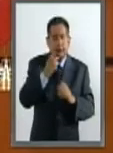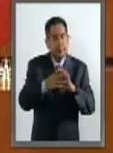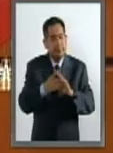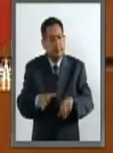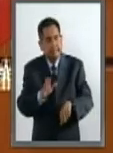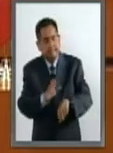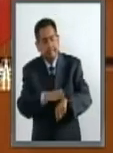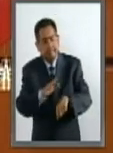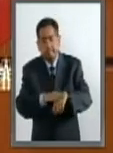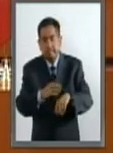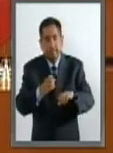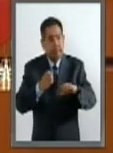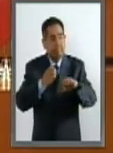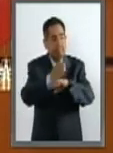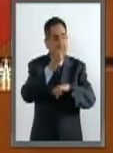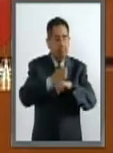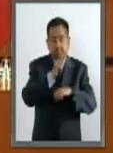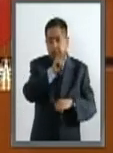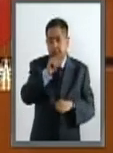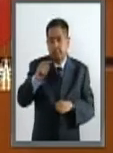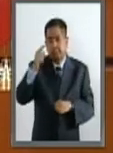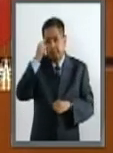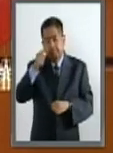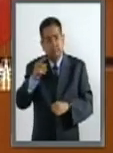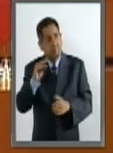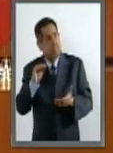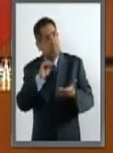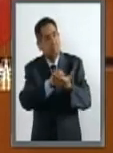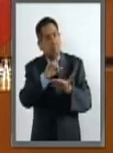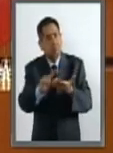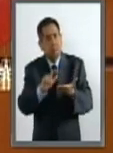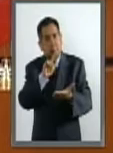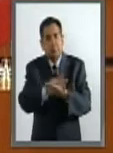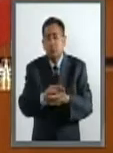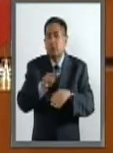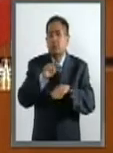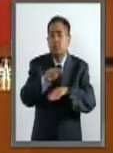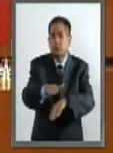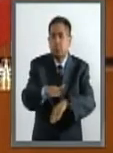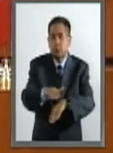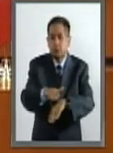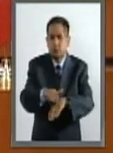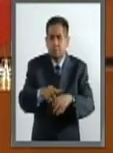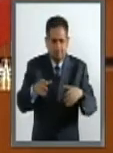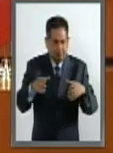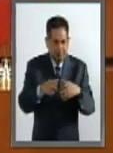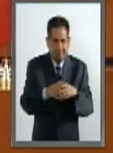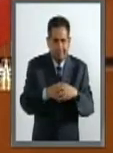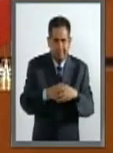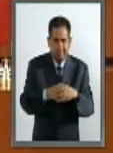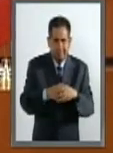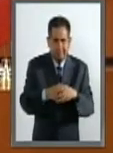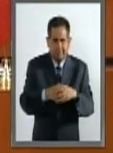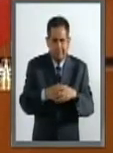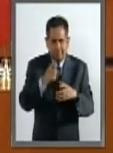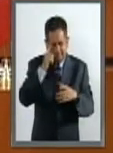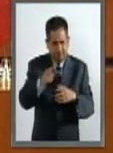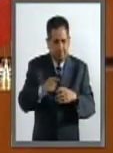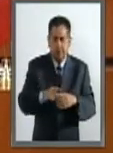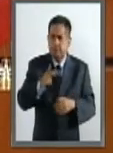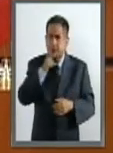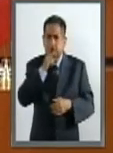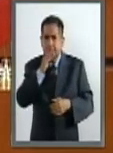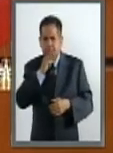a los congresos locales para que legislen en materia del síndrome de alienación